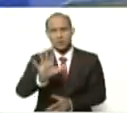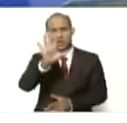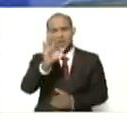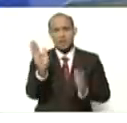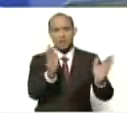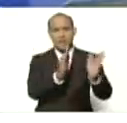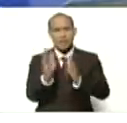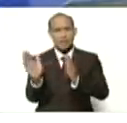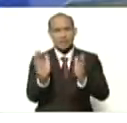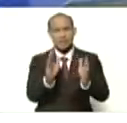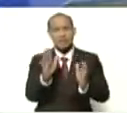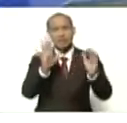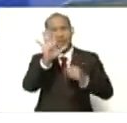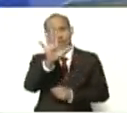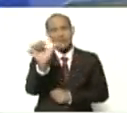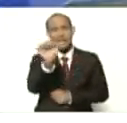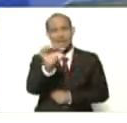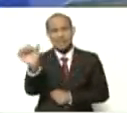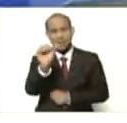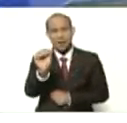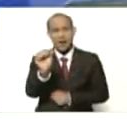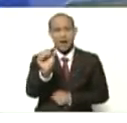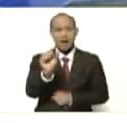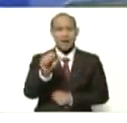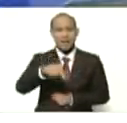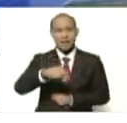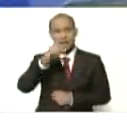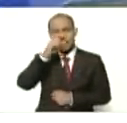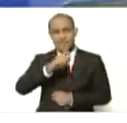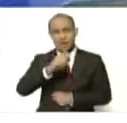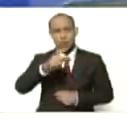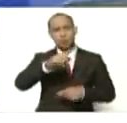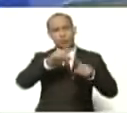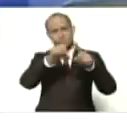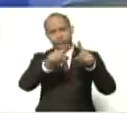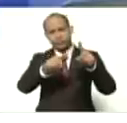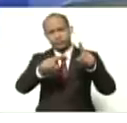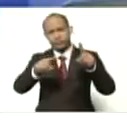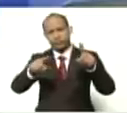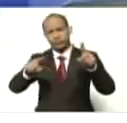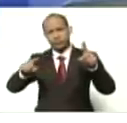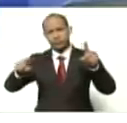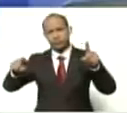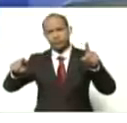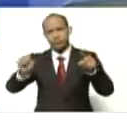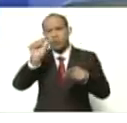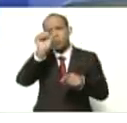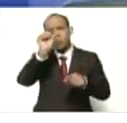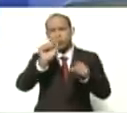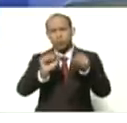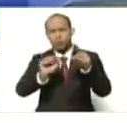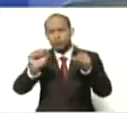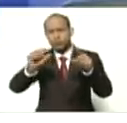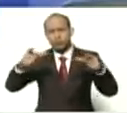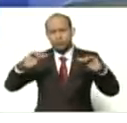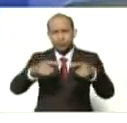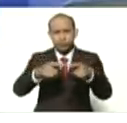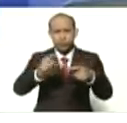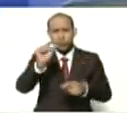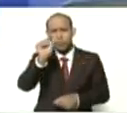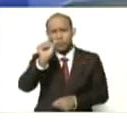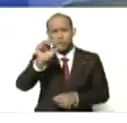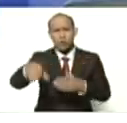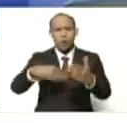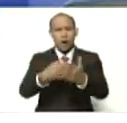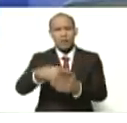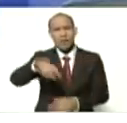del año entramos en una meseta de casos activos que mostró una pequeña tendencia a la reducción hasta la